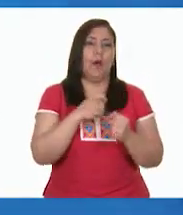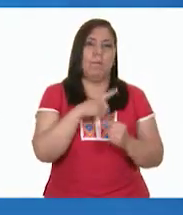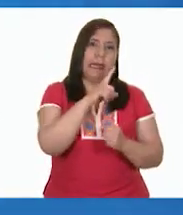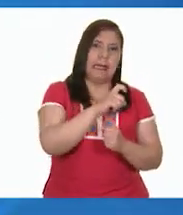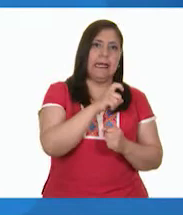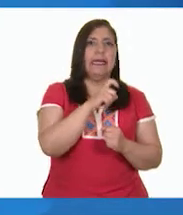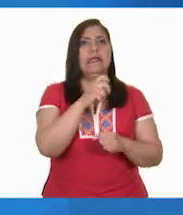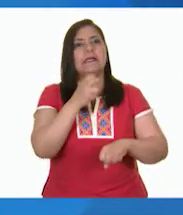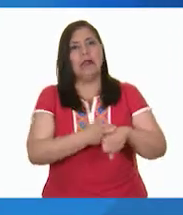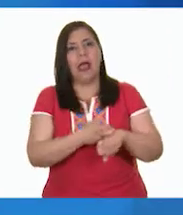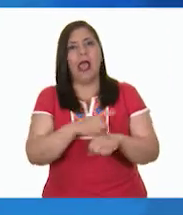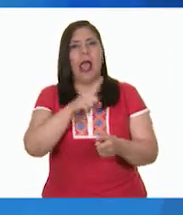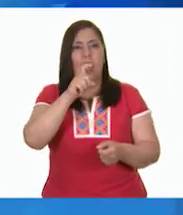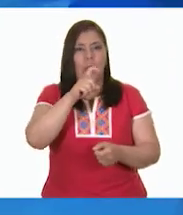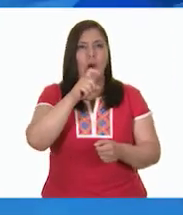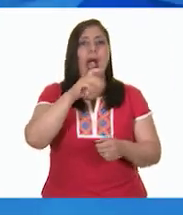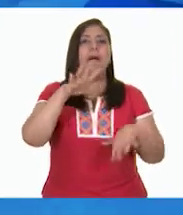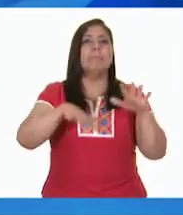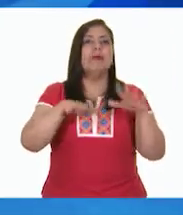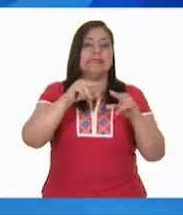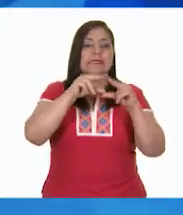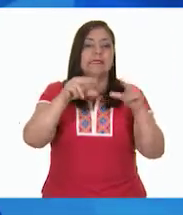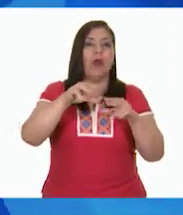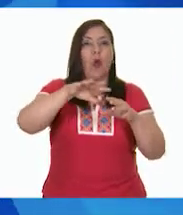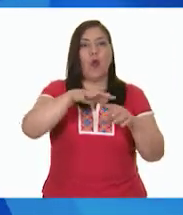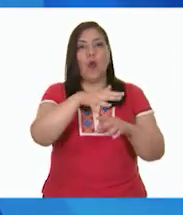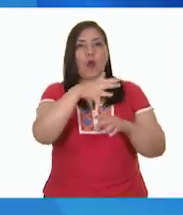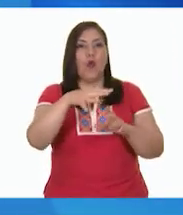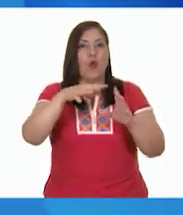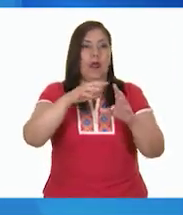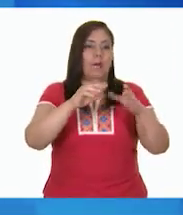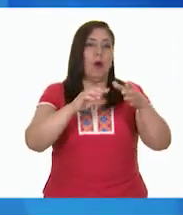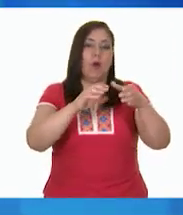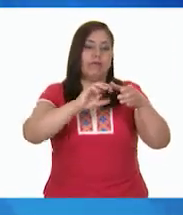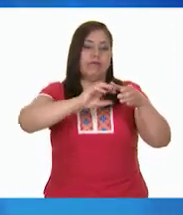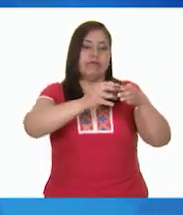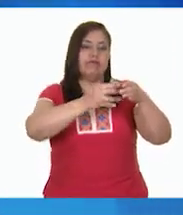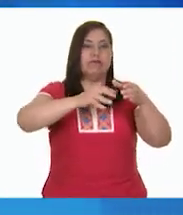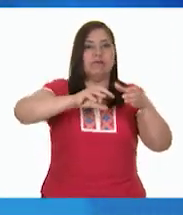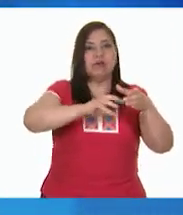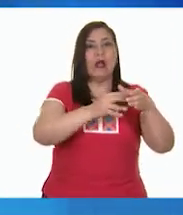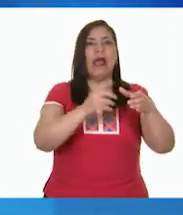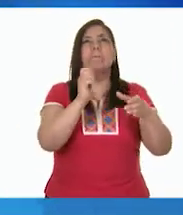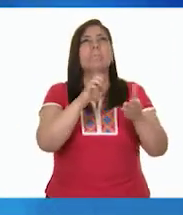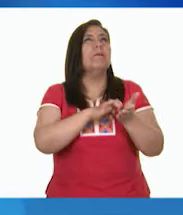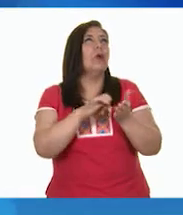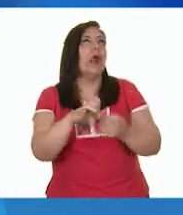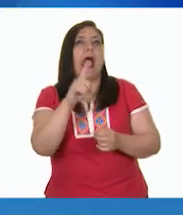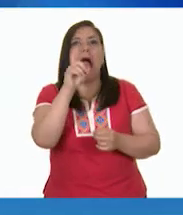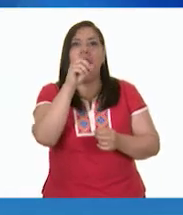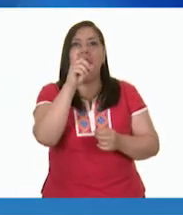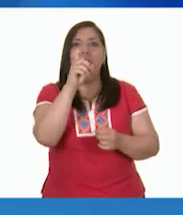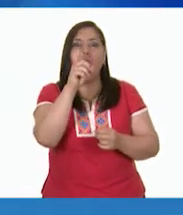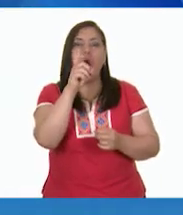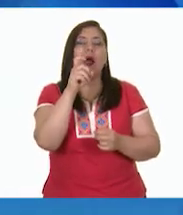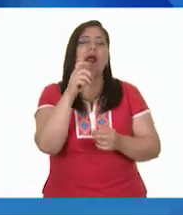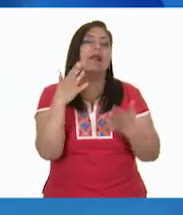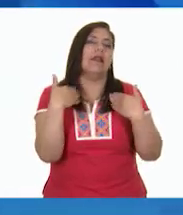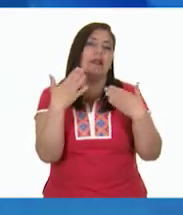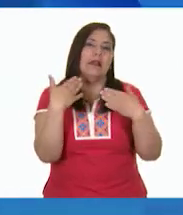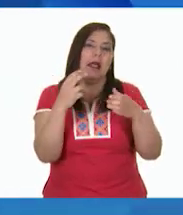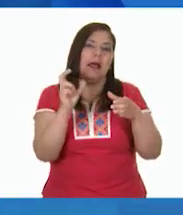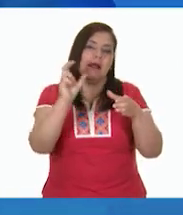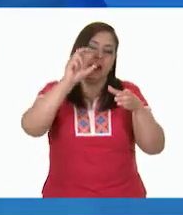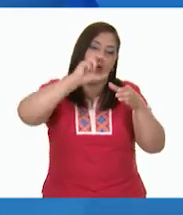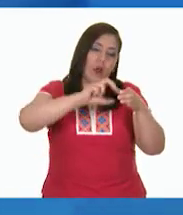agua, vamos a ver que el hielo flota. Eso lo vemos muy a menudo cuando nos tomamos un agua fresquita con hielos. El hielo siempre se